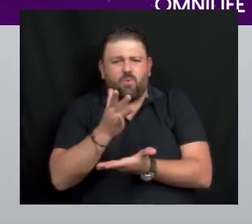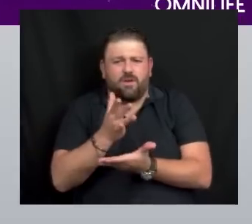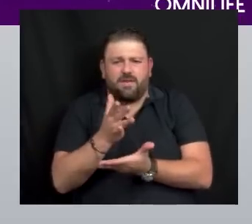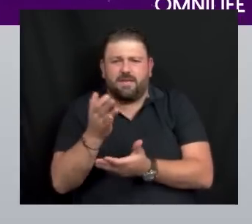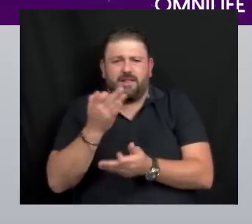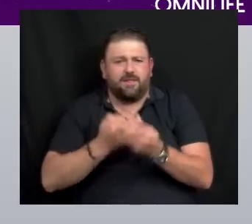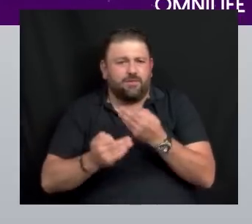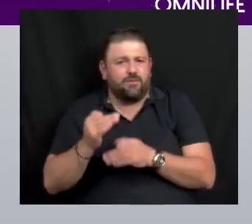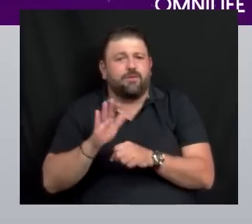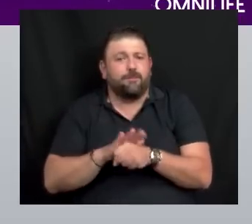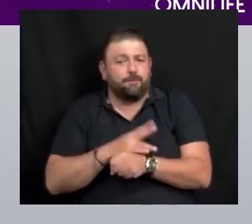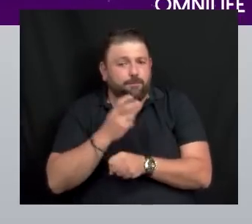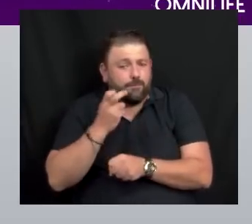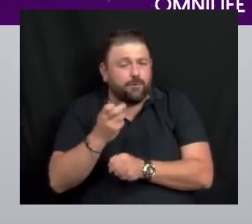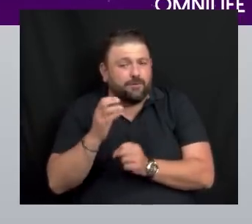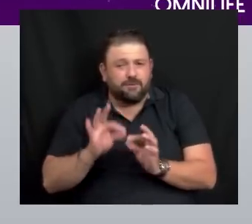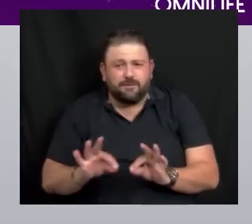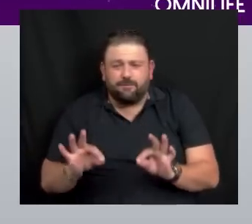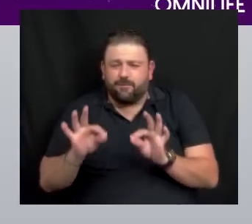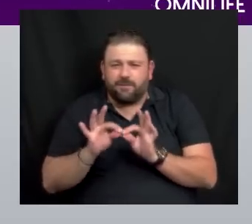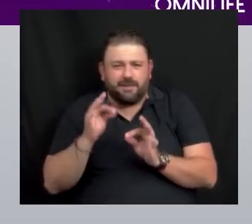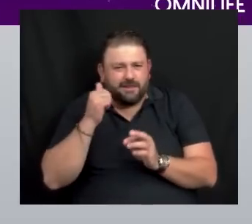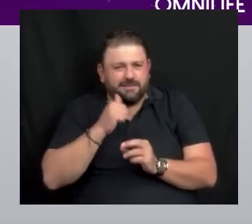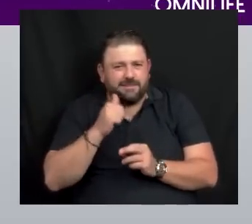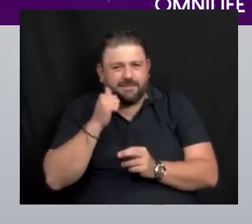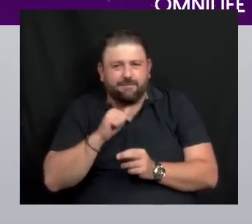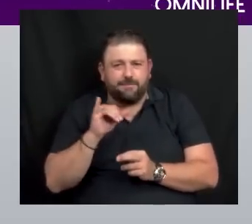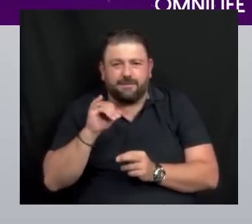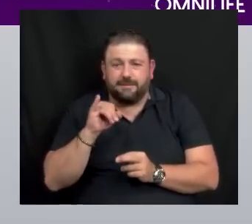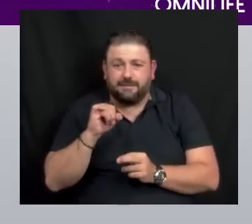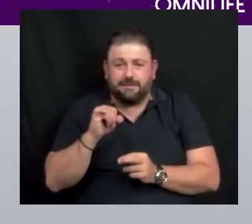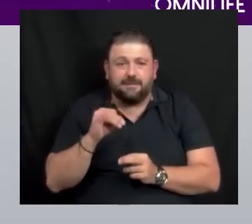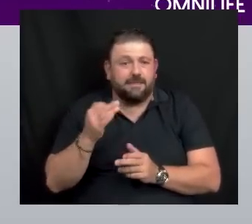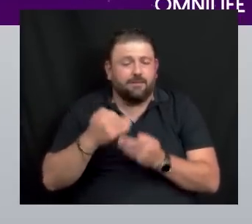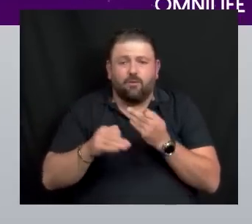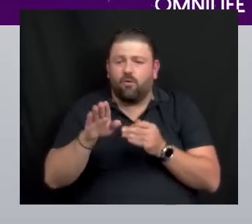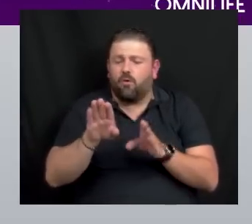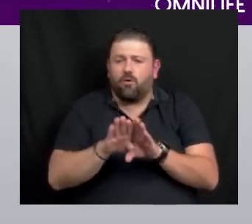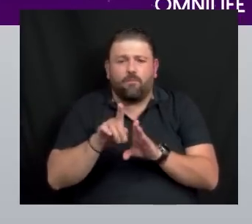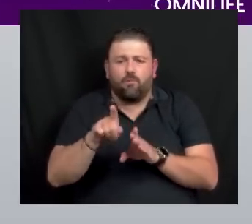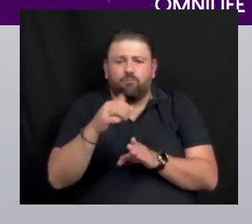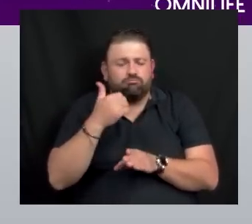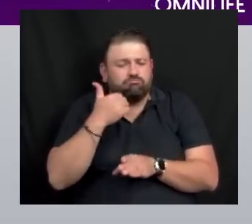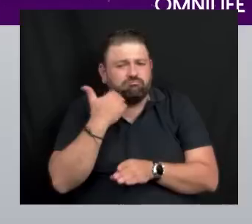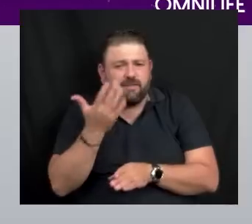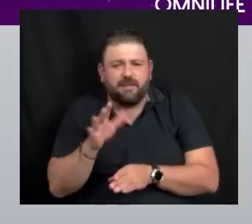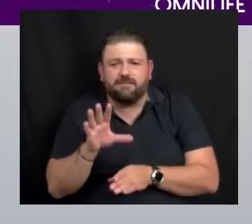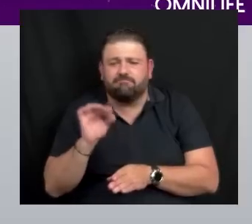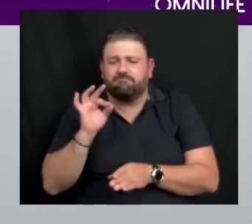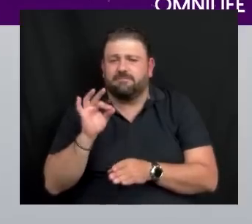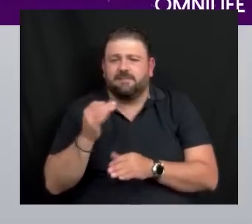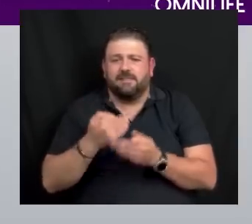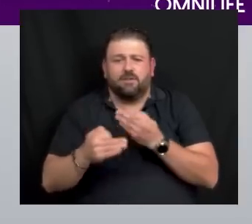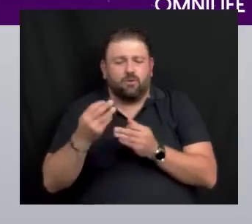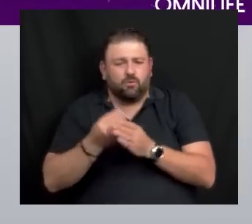No me meto mucho en detalles, pero sí, como lo quieras tomar. Pero